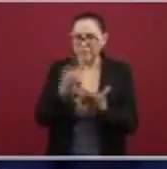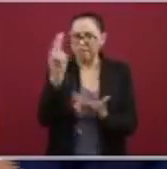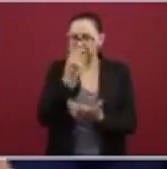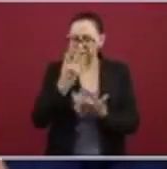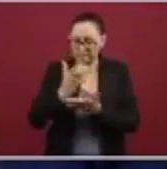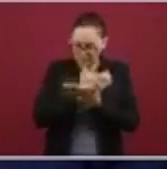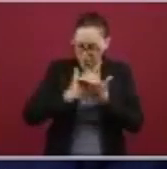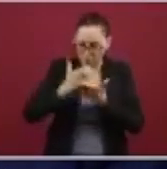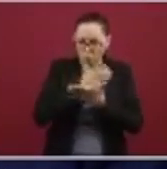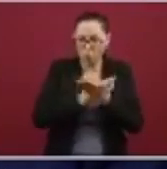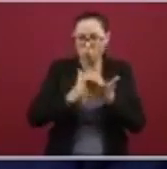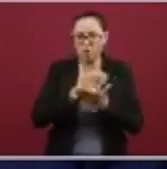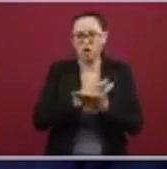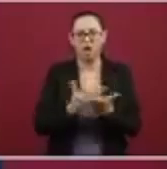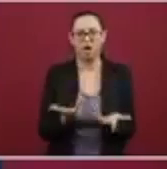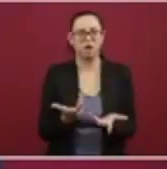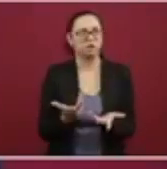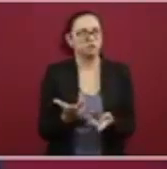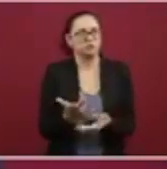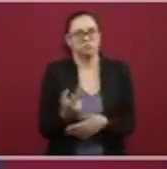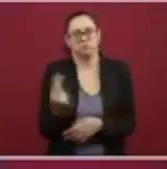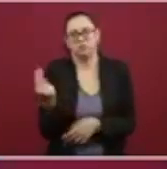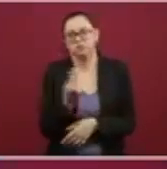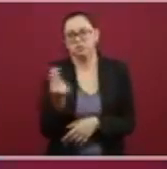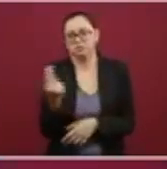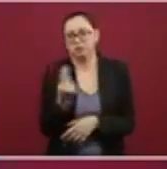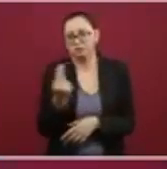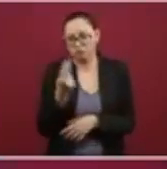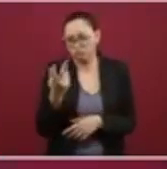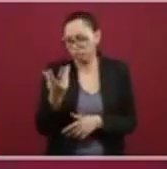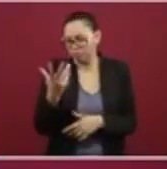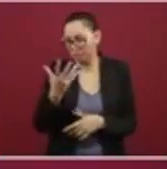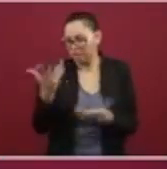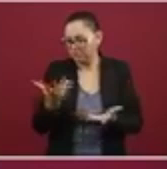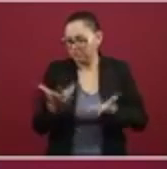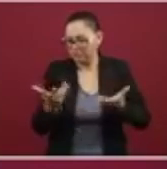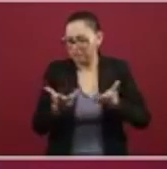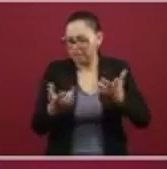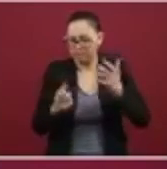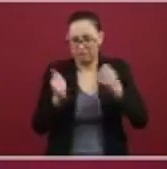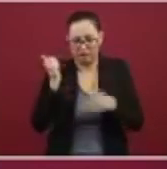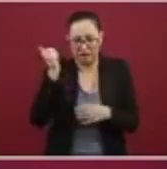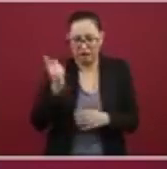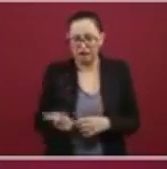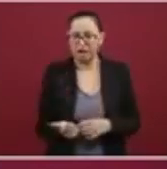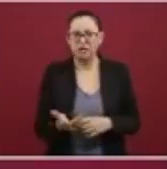Vamos a crear una especie de, le vamos a llamar la